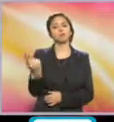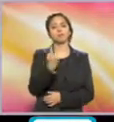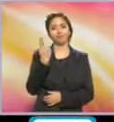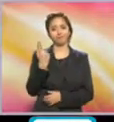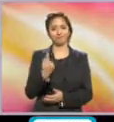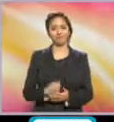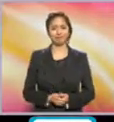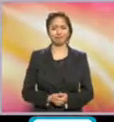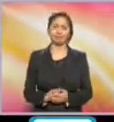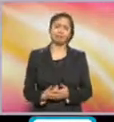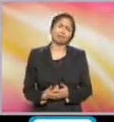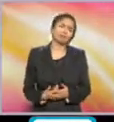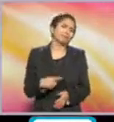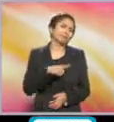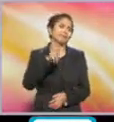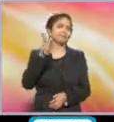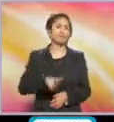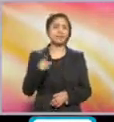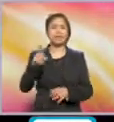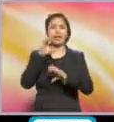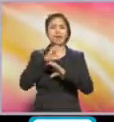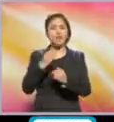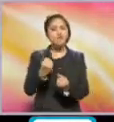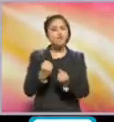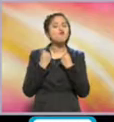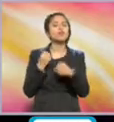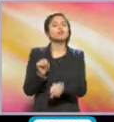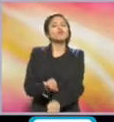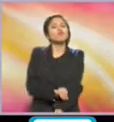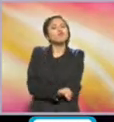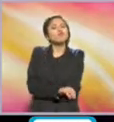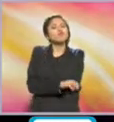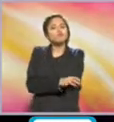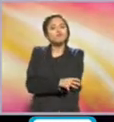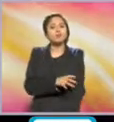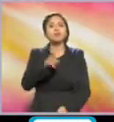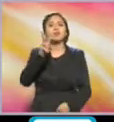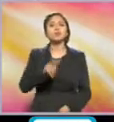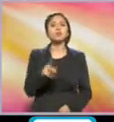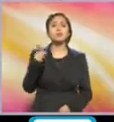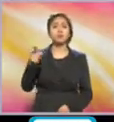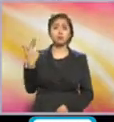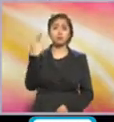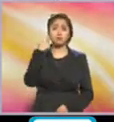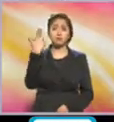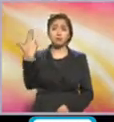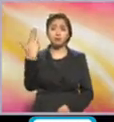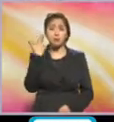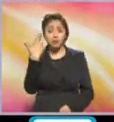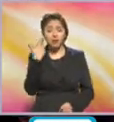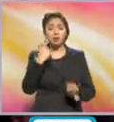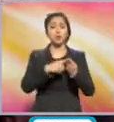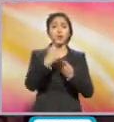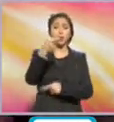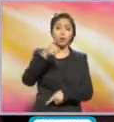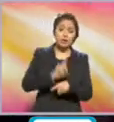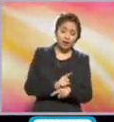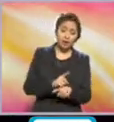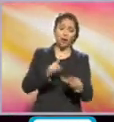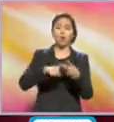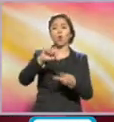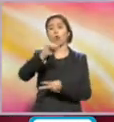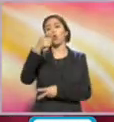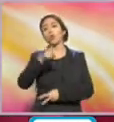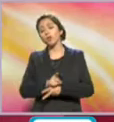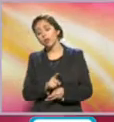no, esa sí es. Sí, esa sí, esa sí. Híjole. Esa sí Esta es la puedes genógena. escuchar ese día u otro día, Sí. en Cuando otro sea.